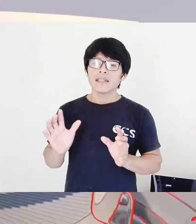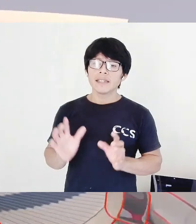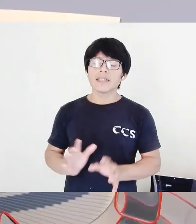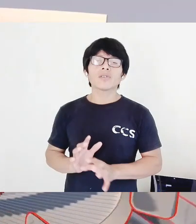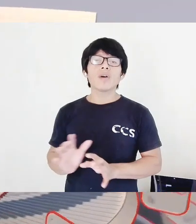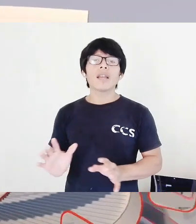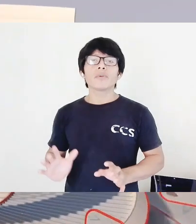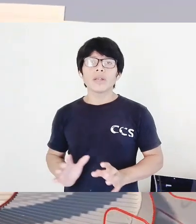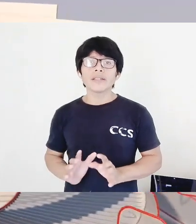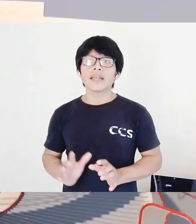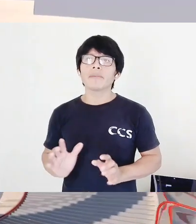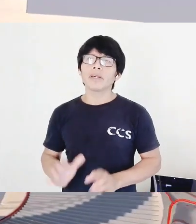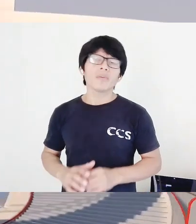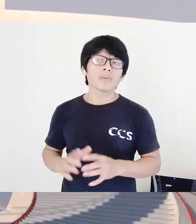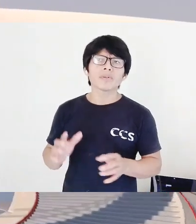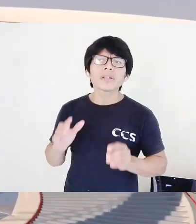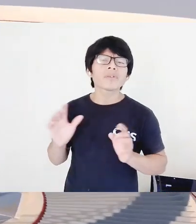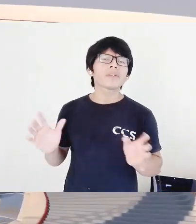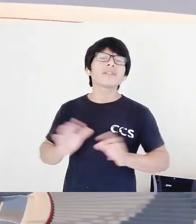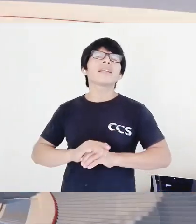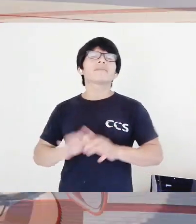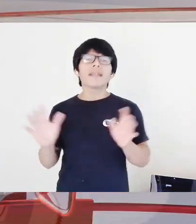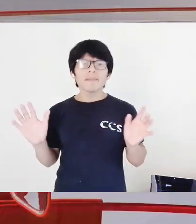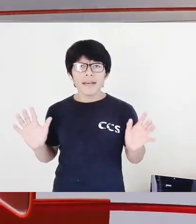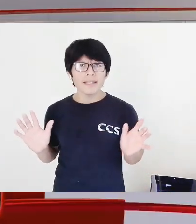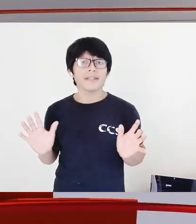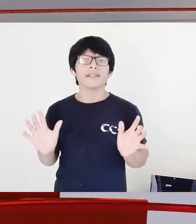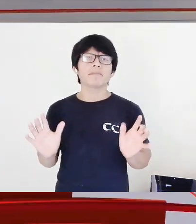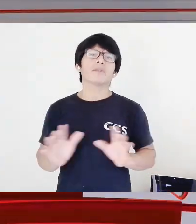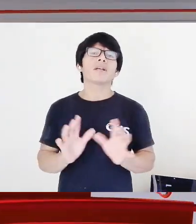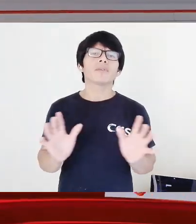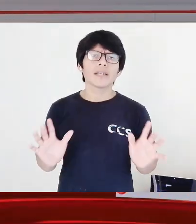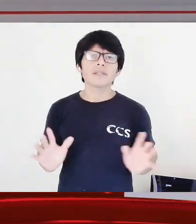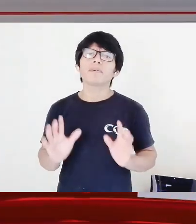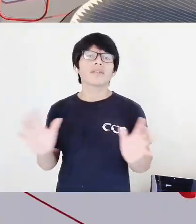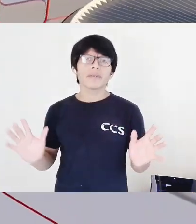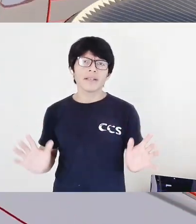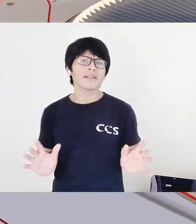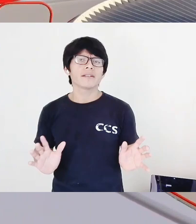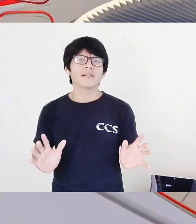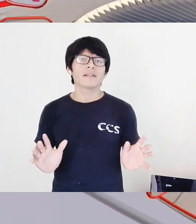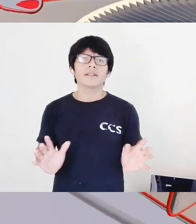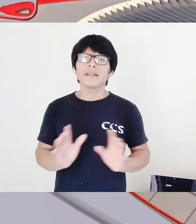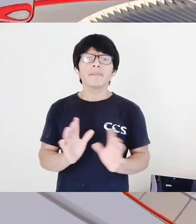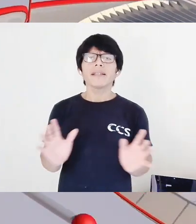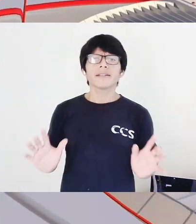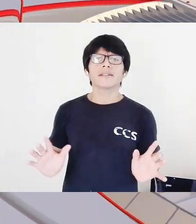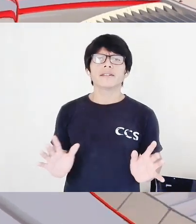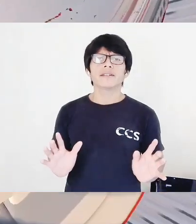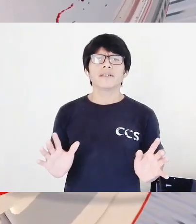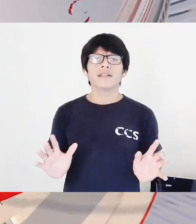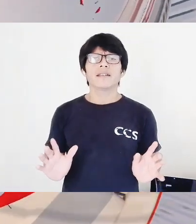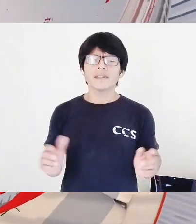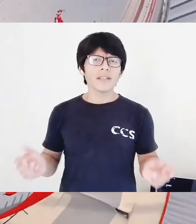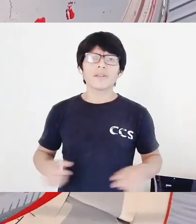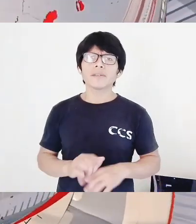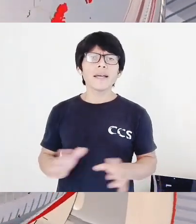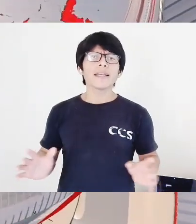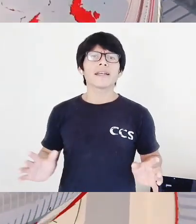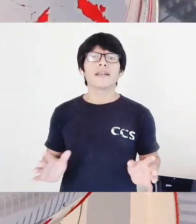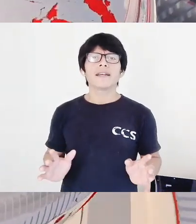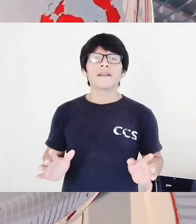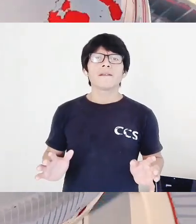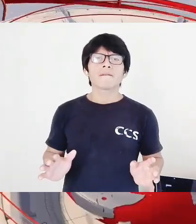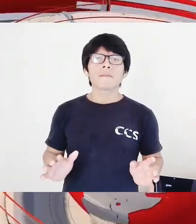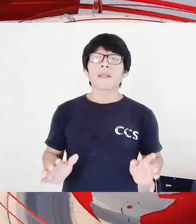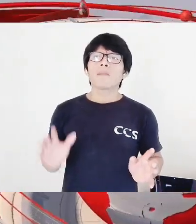es decir no a la violencia aquí en México, pero los estadounidenses les vale madres. Perdón que lo diga así, pero es la verdad. Les vale madres. En serio, les